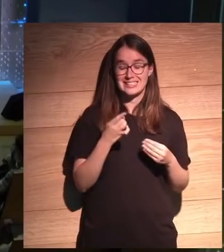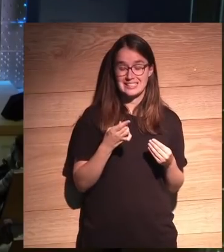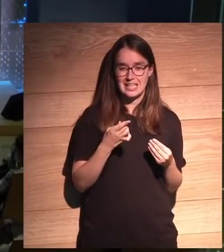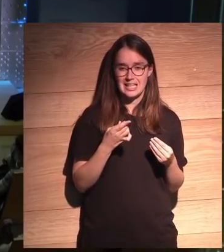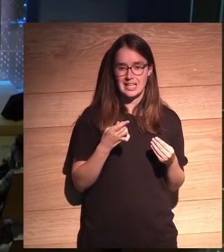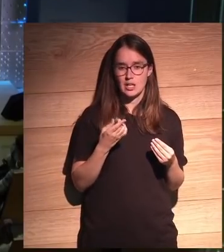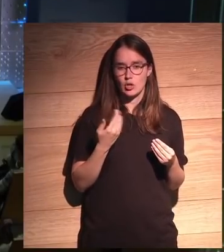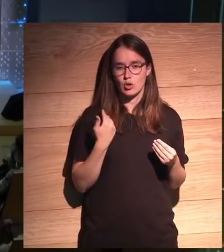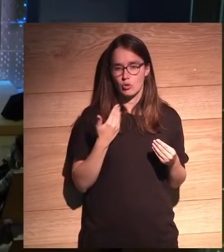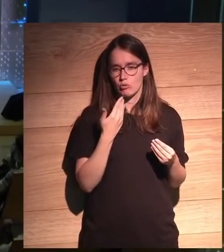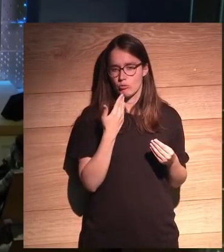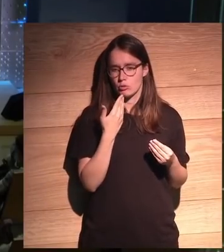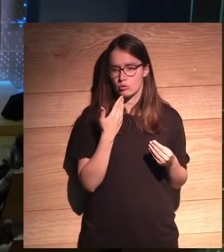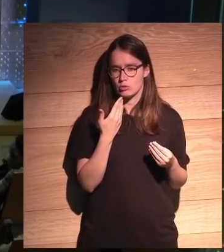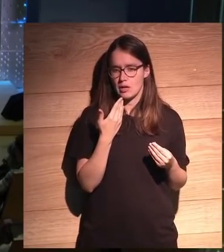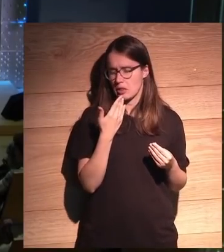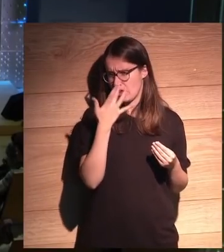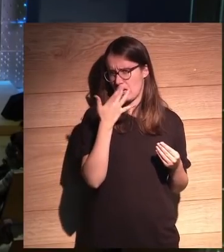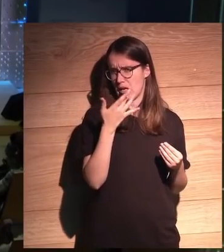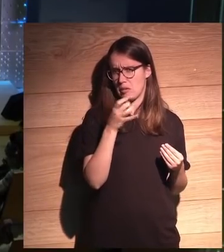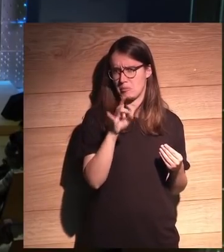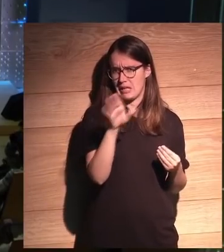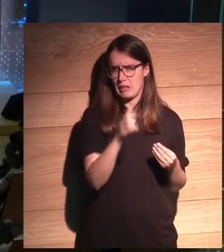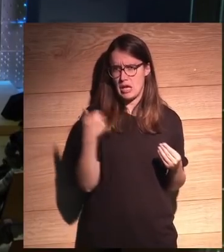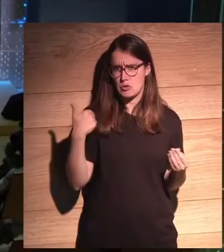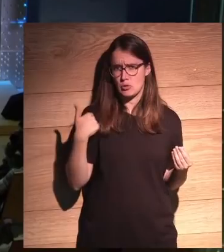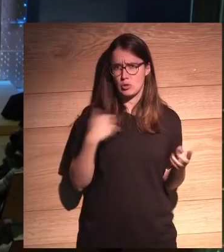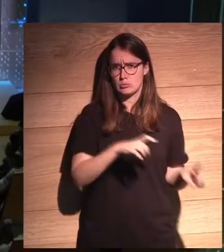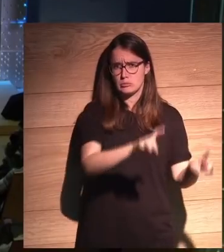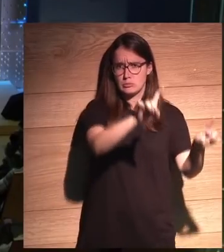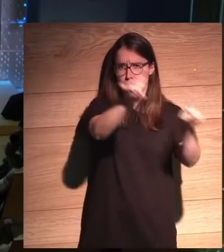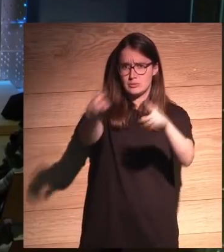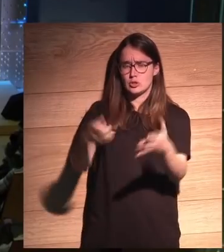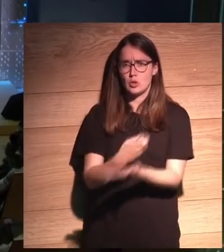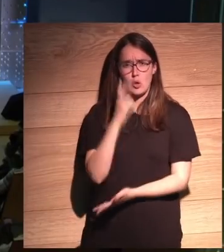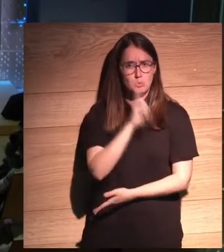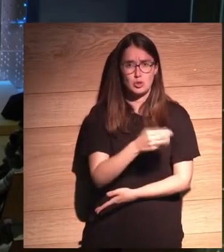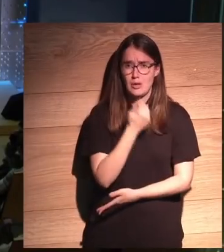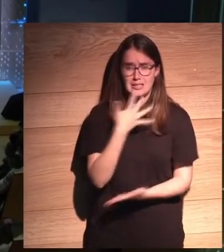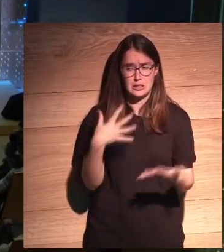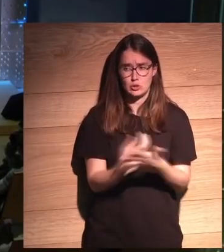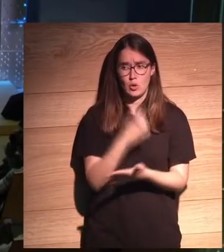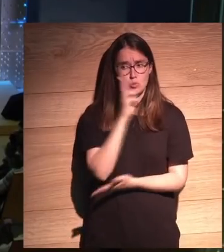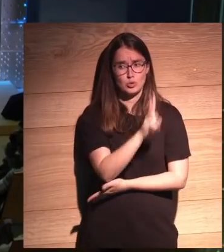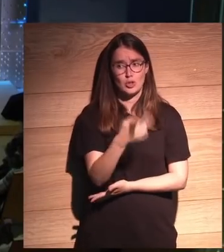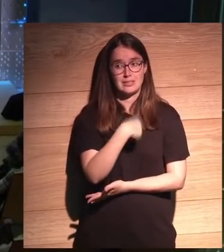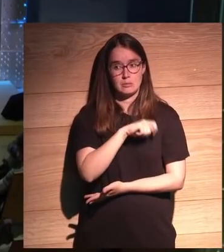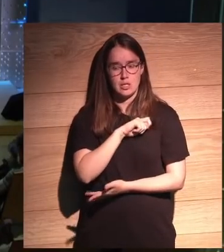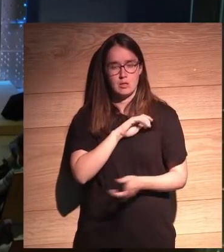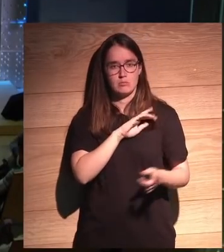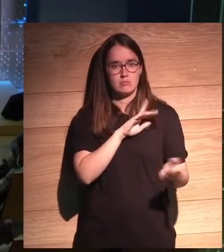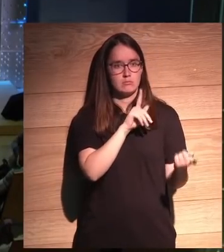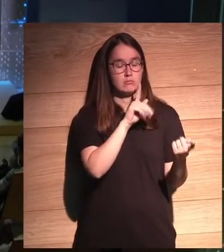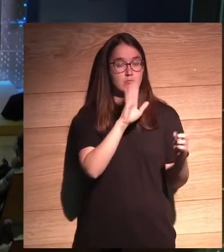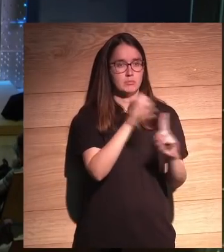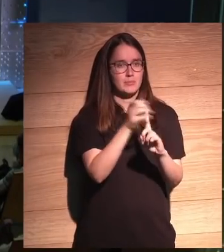recorrió yo creo que hace 15 años o así, se recorrió todos los museos, o casi todos los museos de España, y encontró muchos